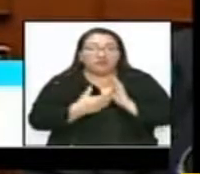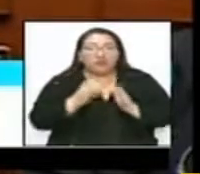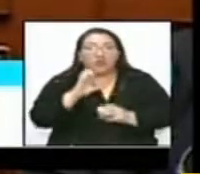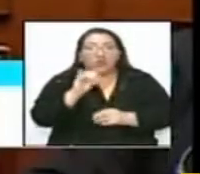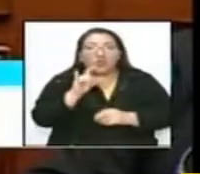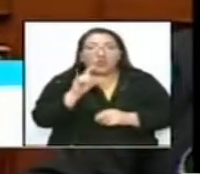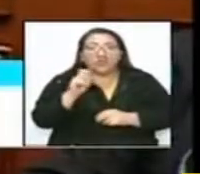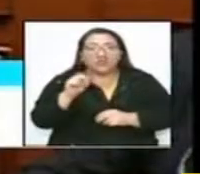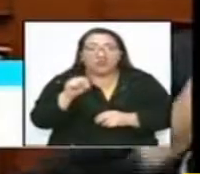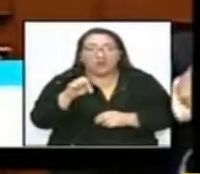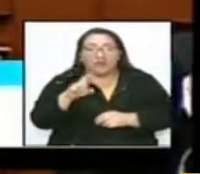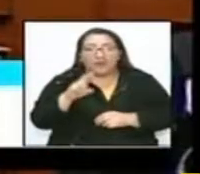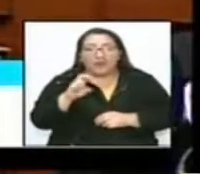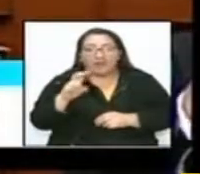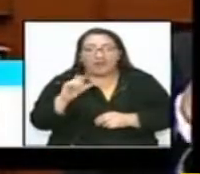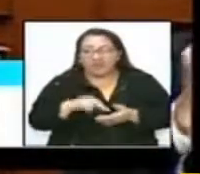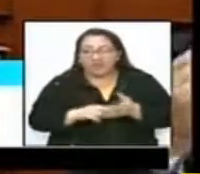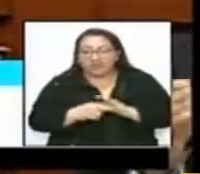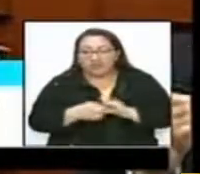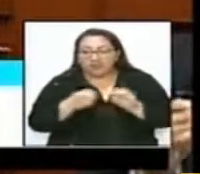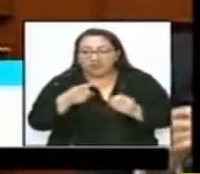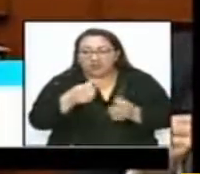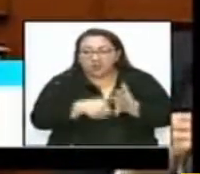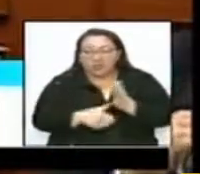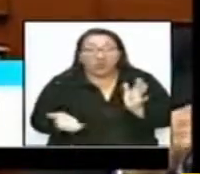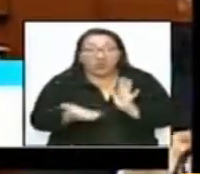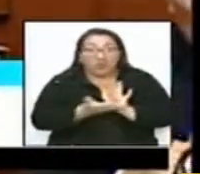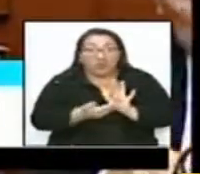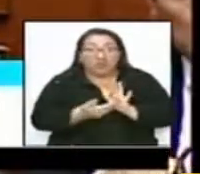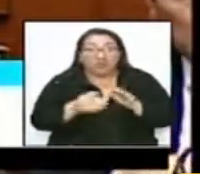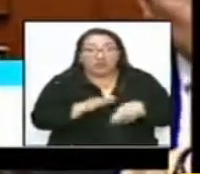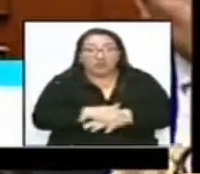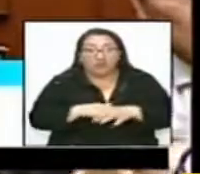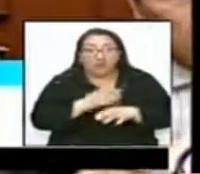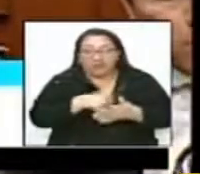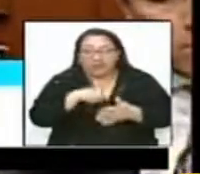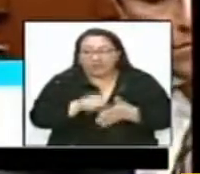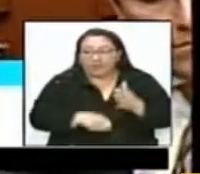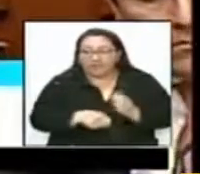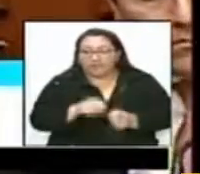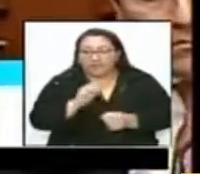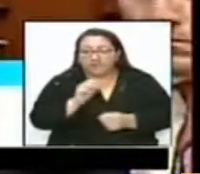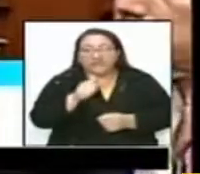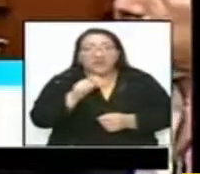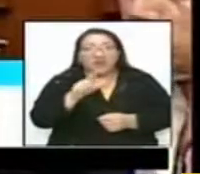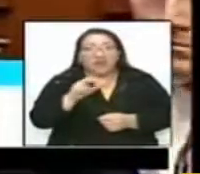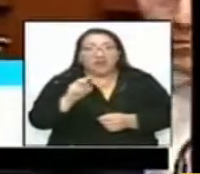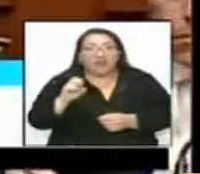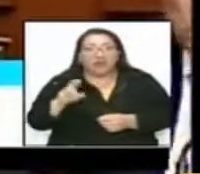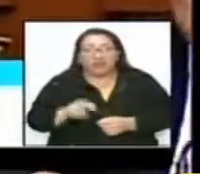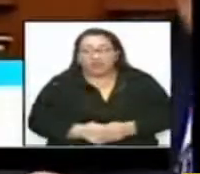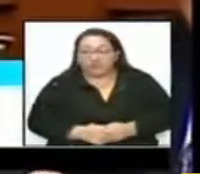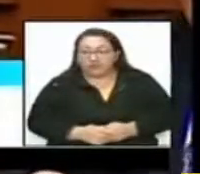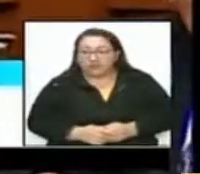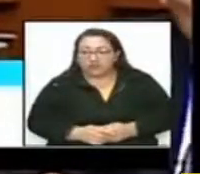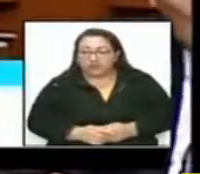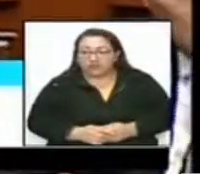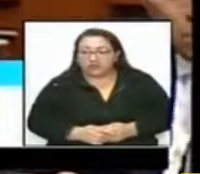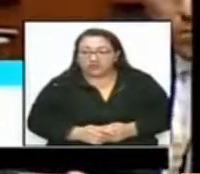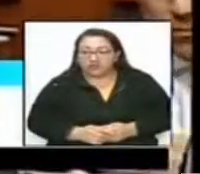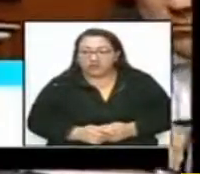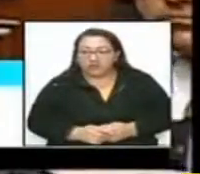previa es porque este documento elaborado y firmado por el señor salvador del solar está